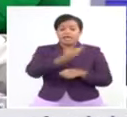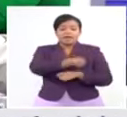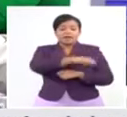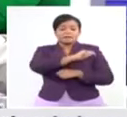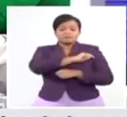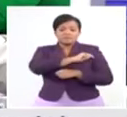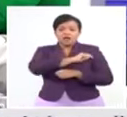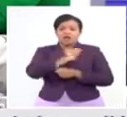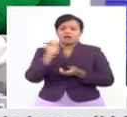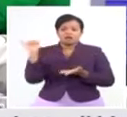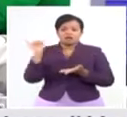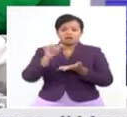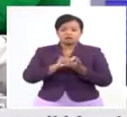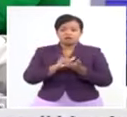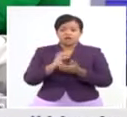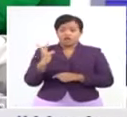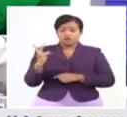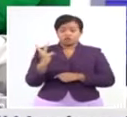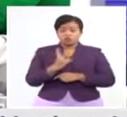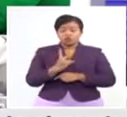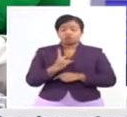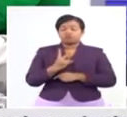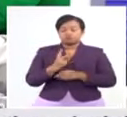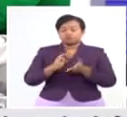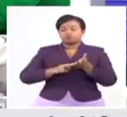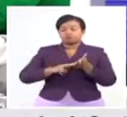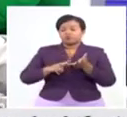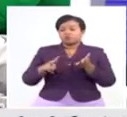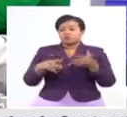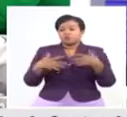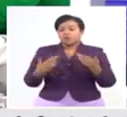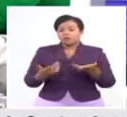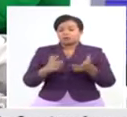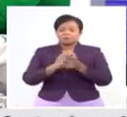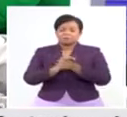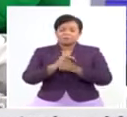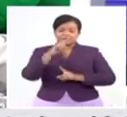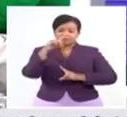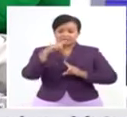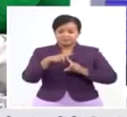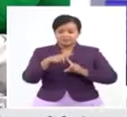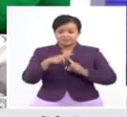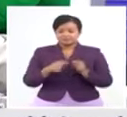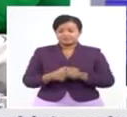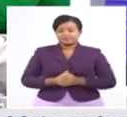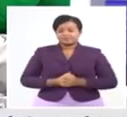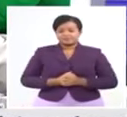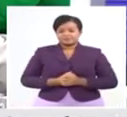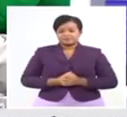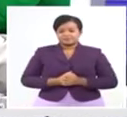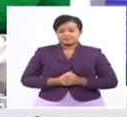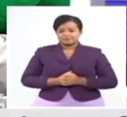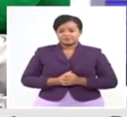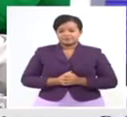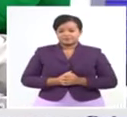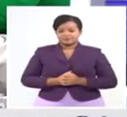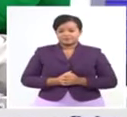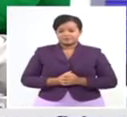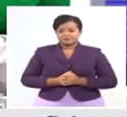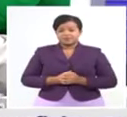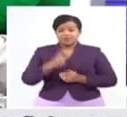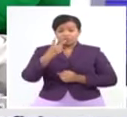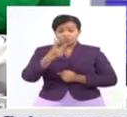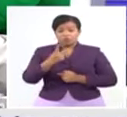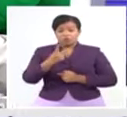ambas diagnosticadas en la provincia de Matanzas. Estos son 2 de los extranjeros